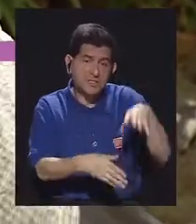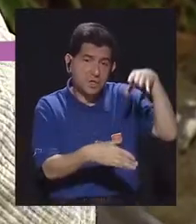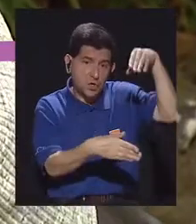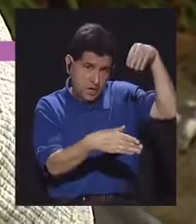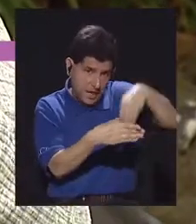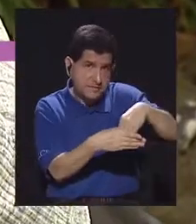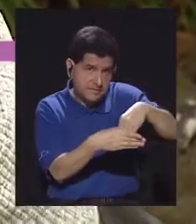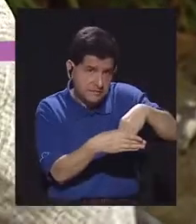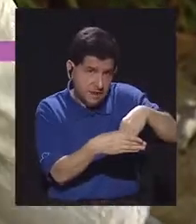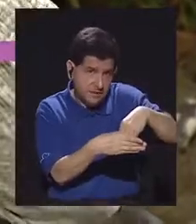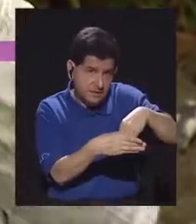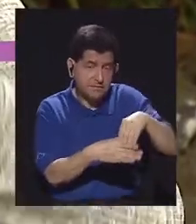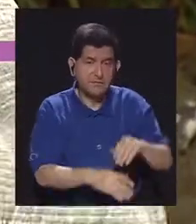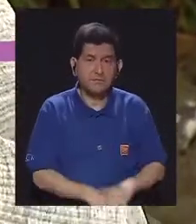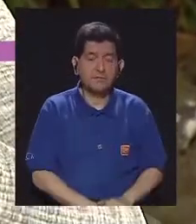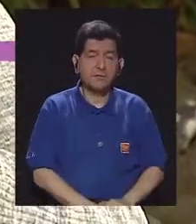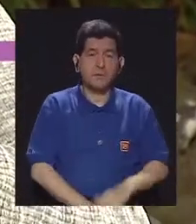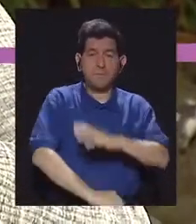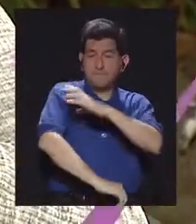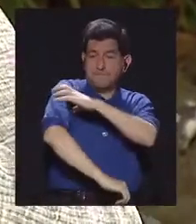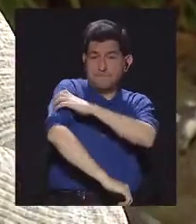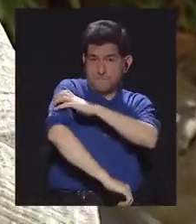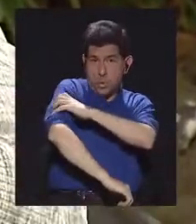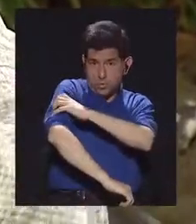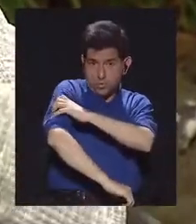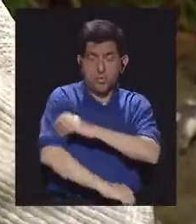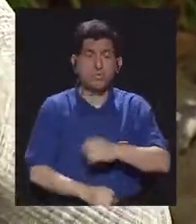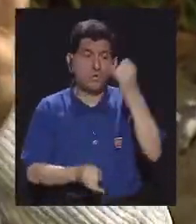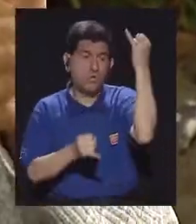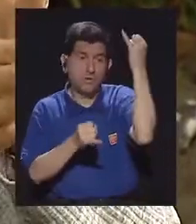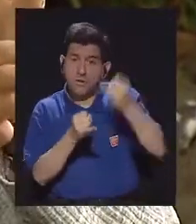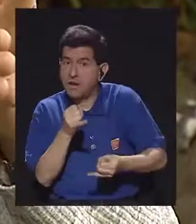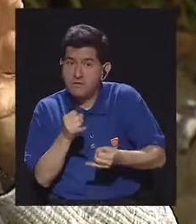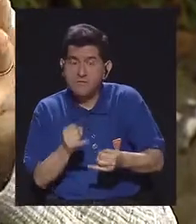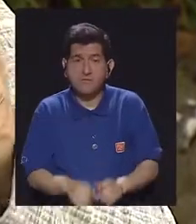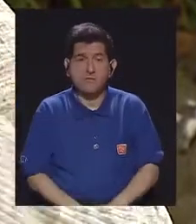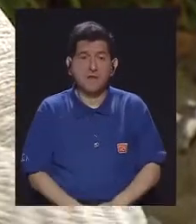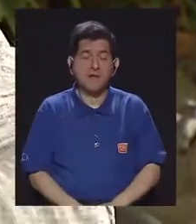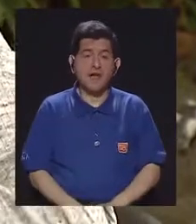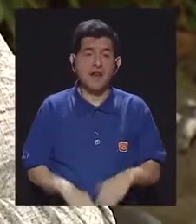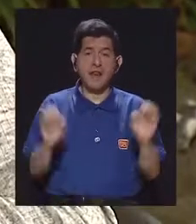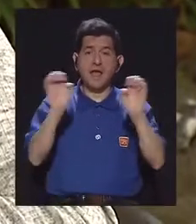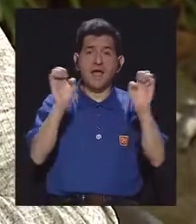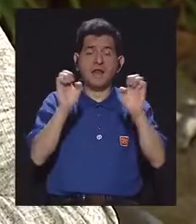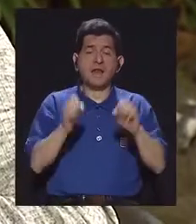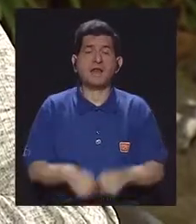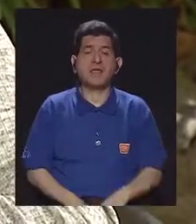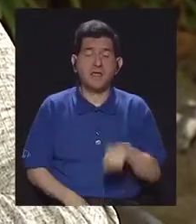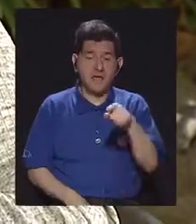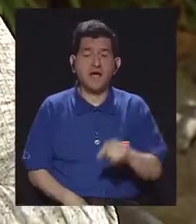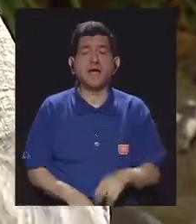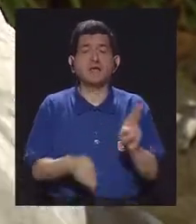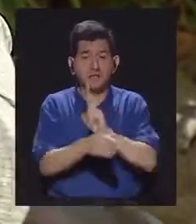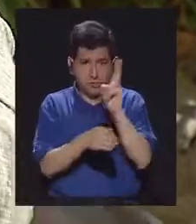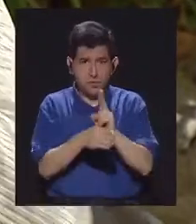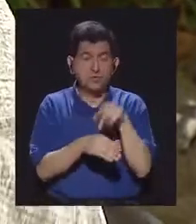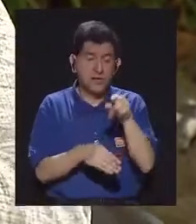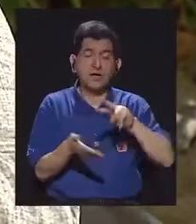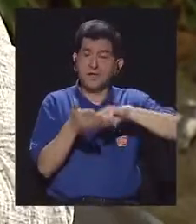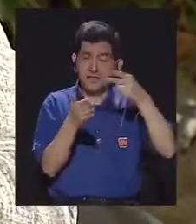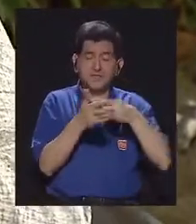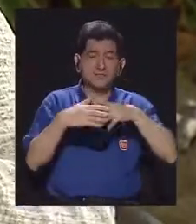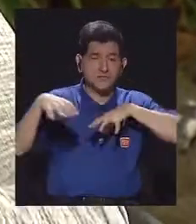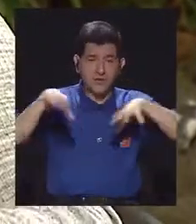que esté involucrado el músculo y que al final de cuentas haya un gasto de energía. Eso es